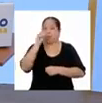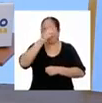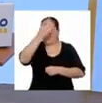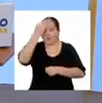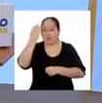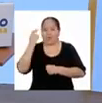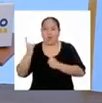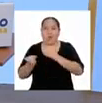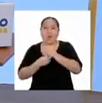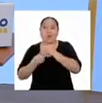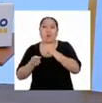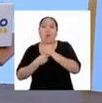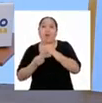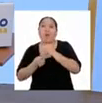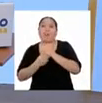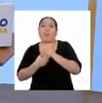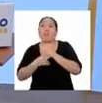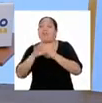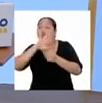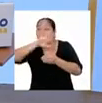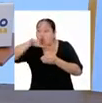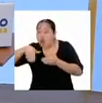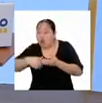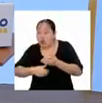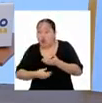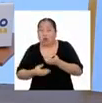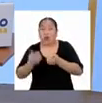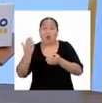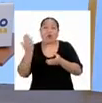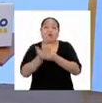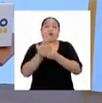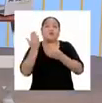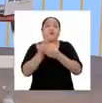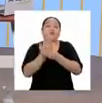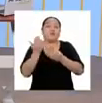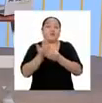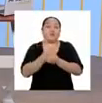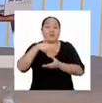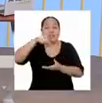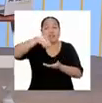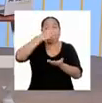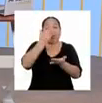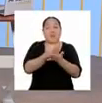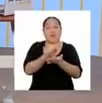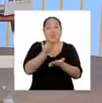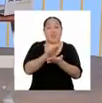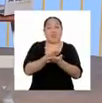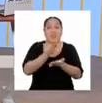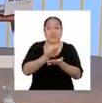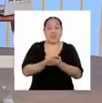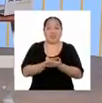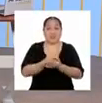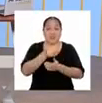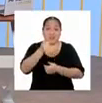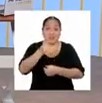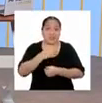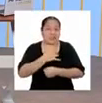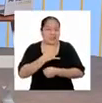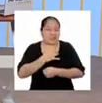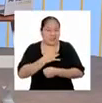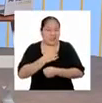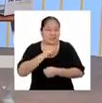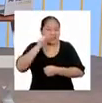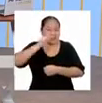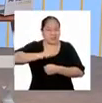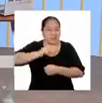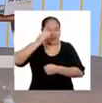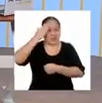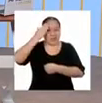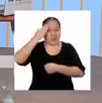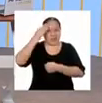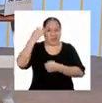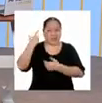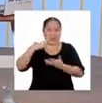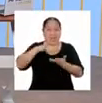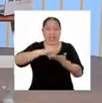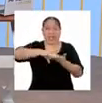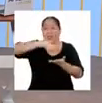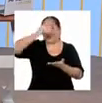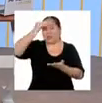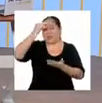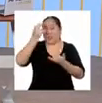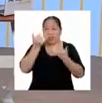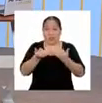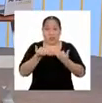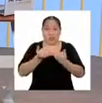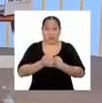registrar todo en sus portafolios de evidencias. Y si se sienten muy seguros y seguras de lo aprendido